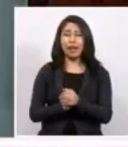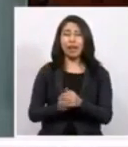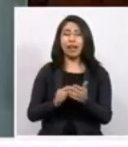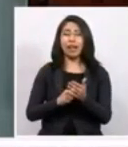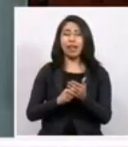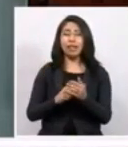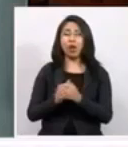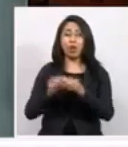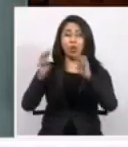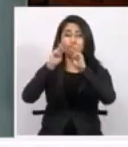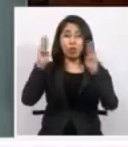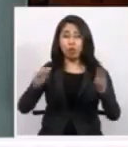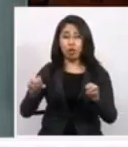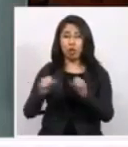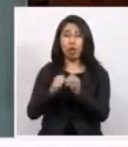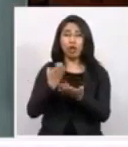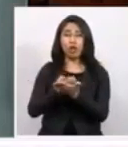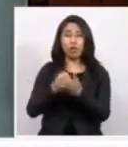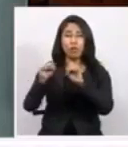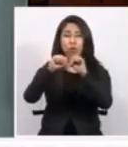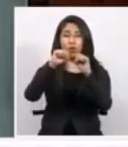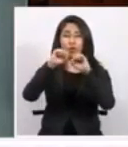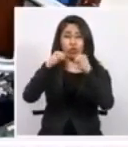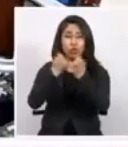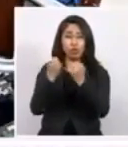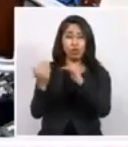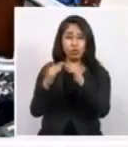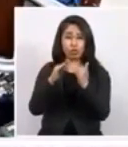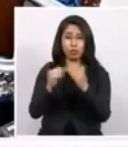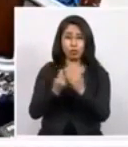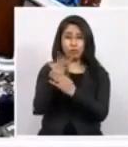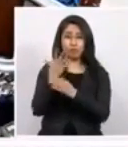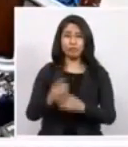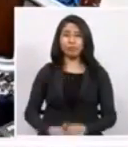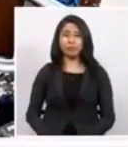comunitario, productivo, al cual retomaremos.